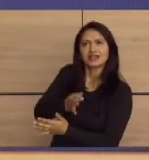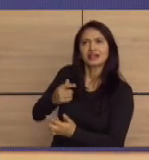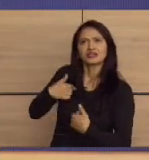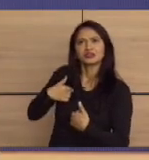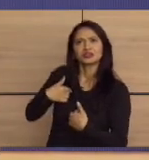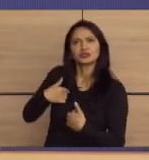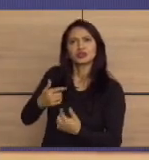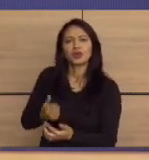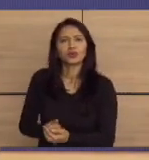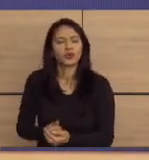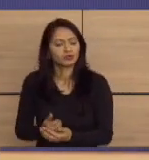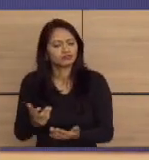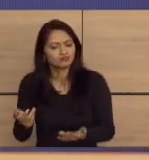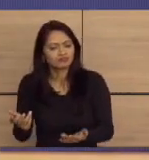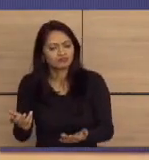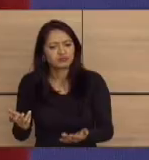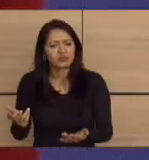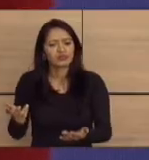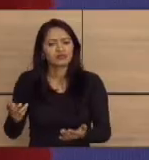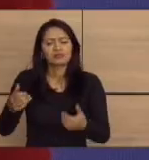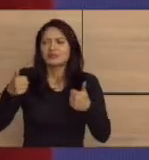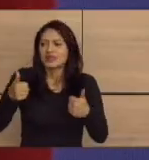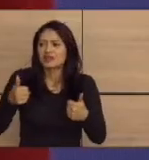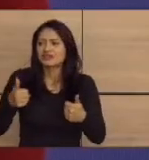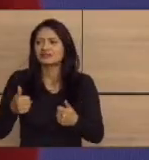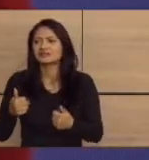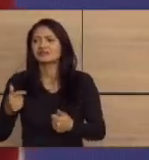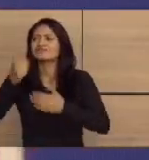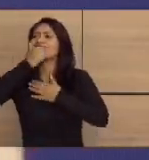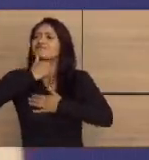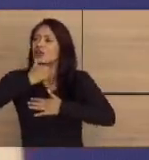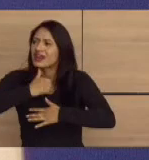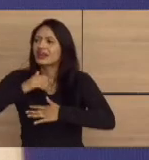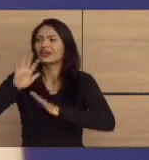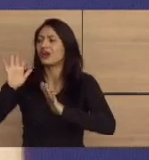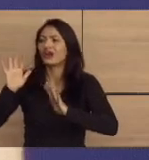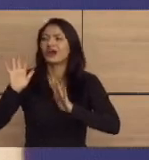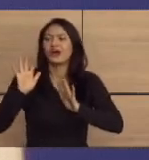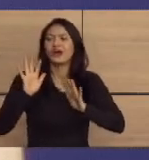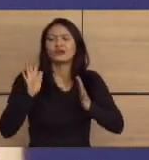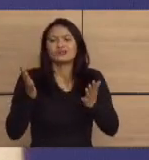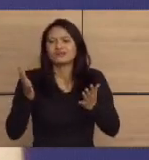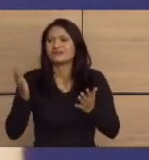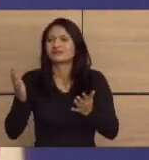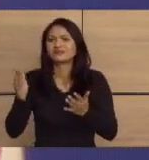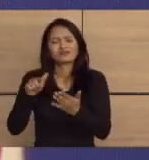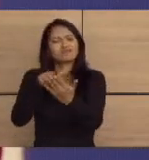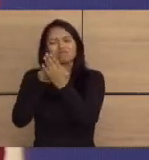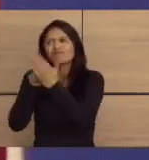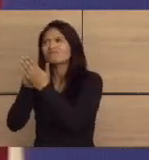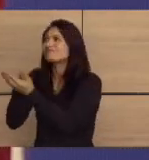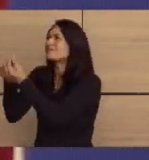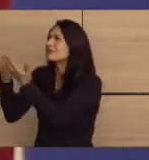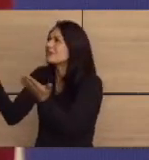la fuente de los monumentos solamente, o el tolerarnos, también me preocupa el sentido que